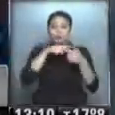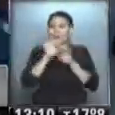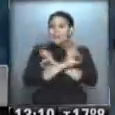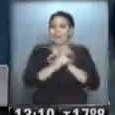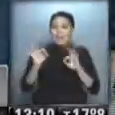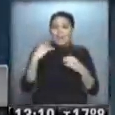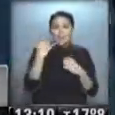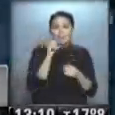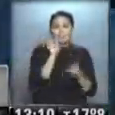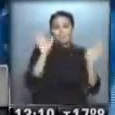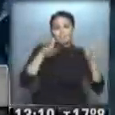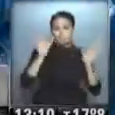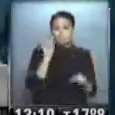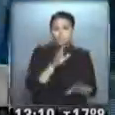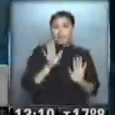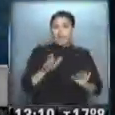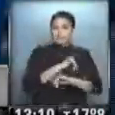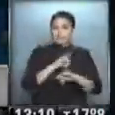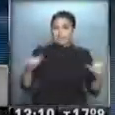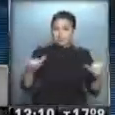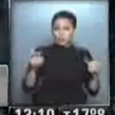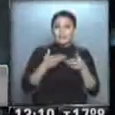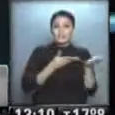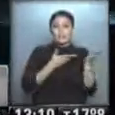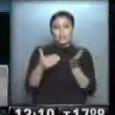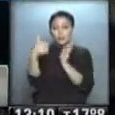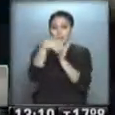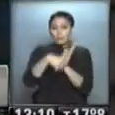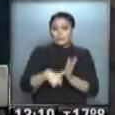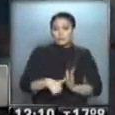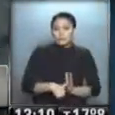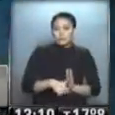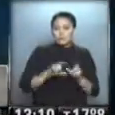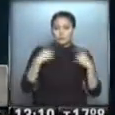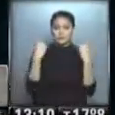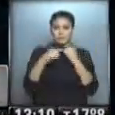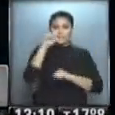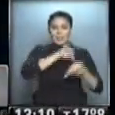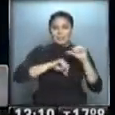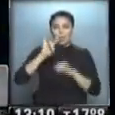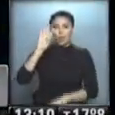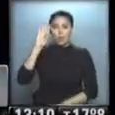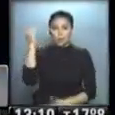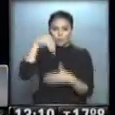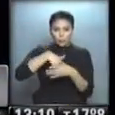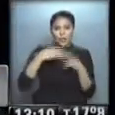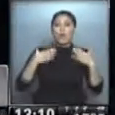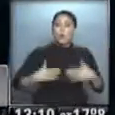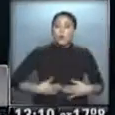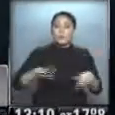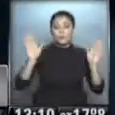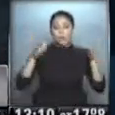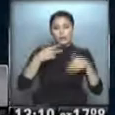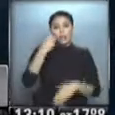pertenecen a Ángeles Rawson, según indicó el Servicio de Huellas Digitales de Genética de la UBA. El cuerpo del adolescente